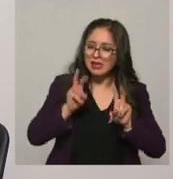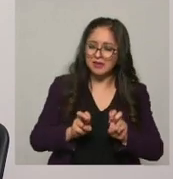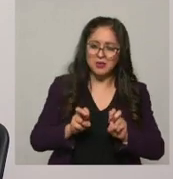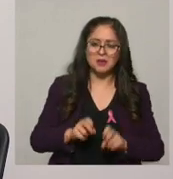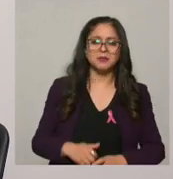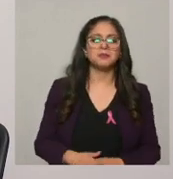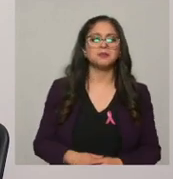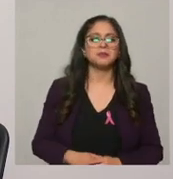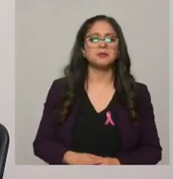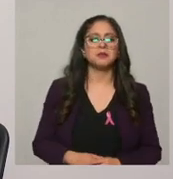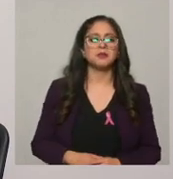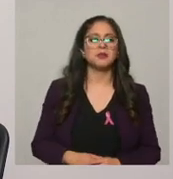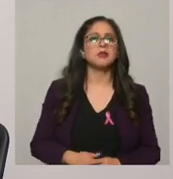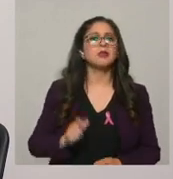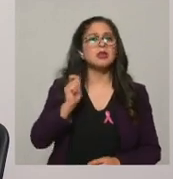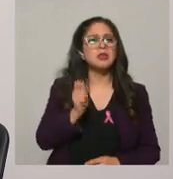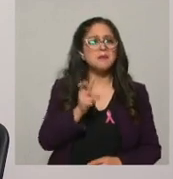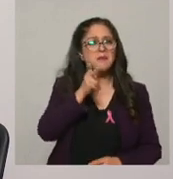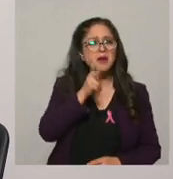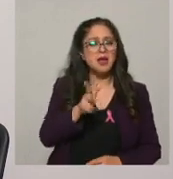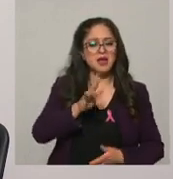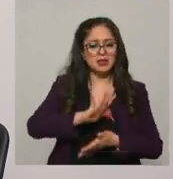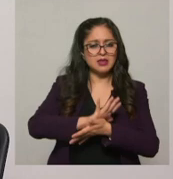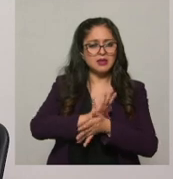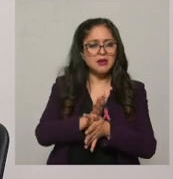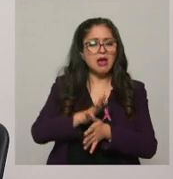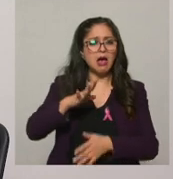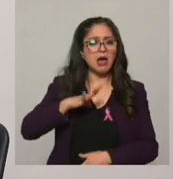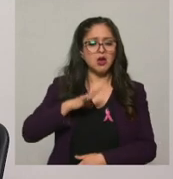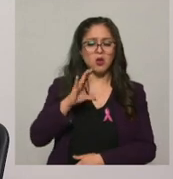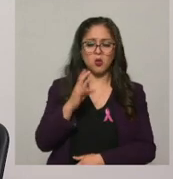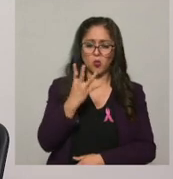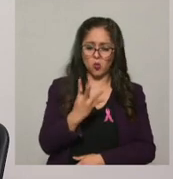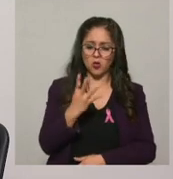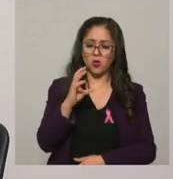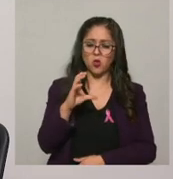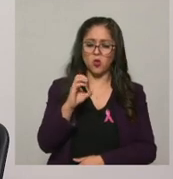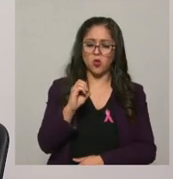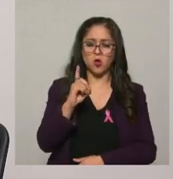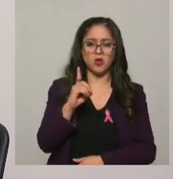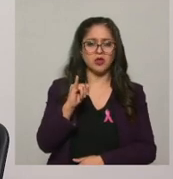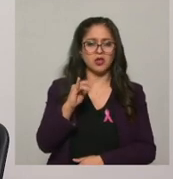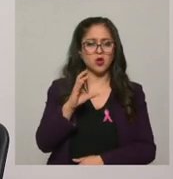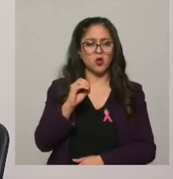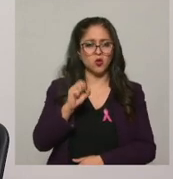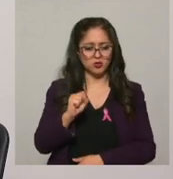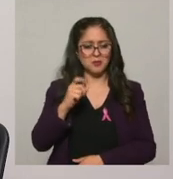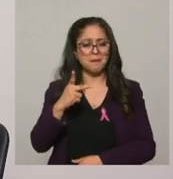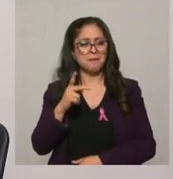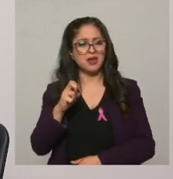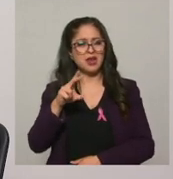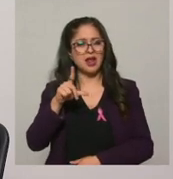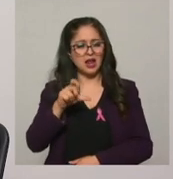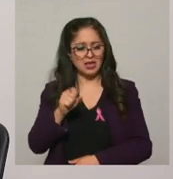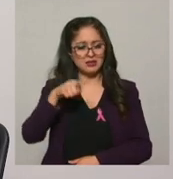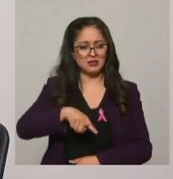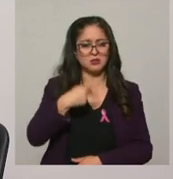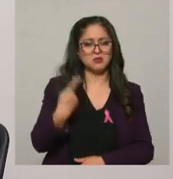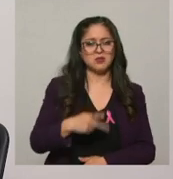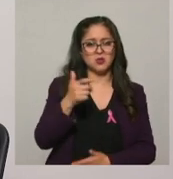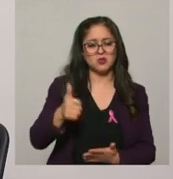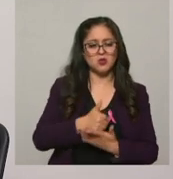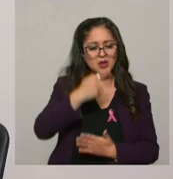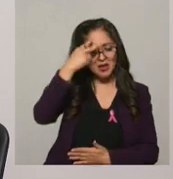para discriminación son 4 códigos penales locales los que